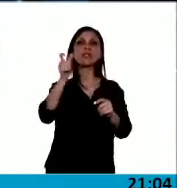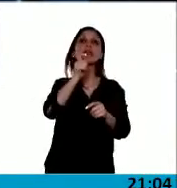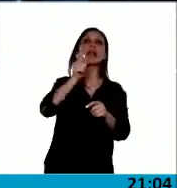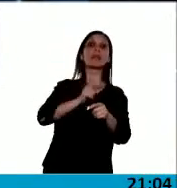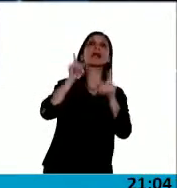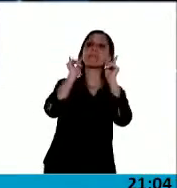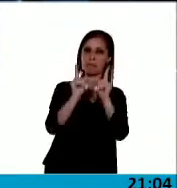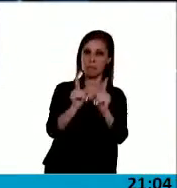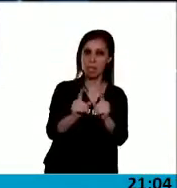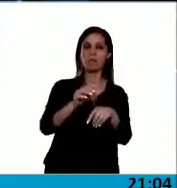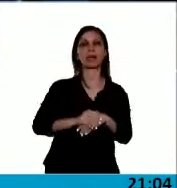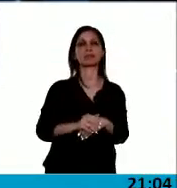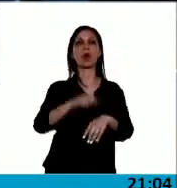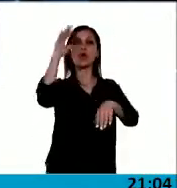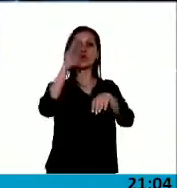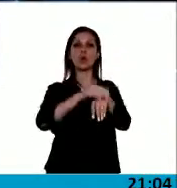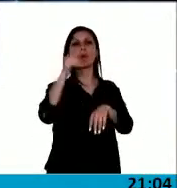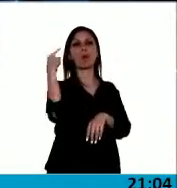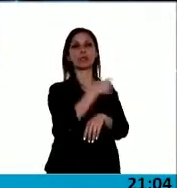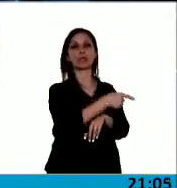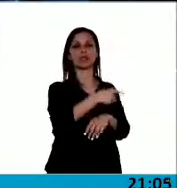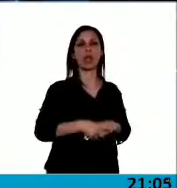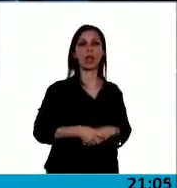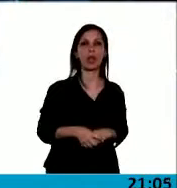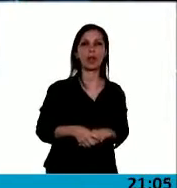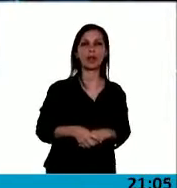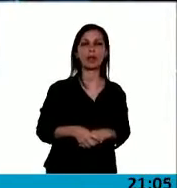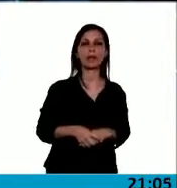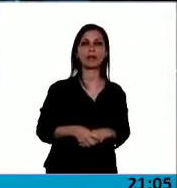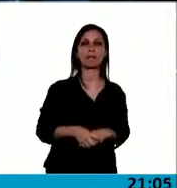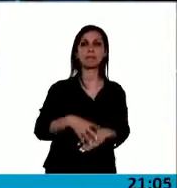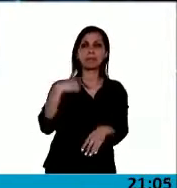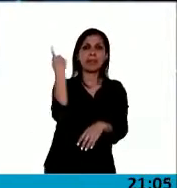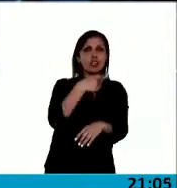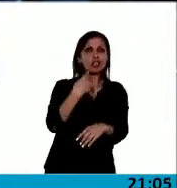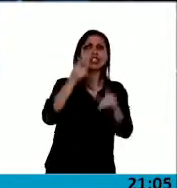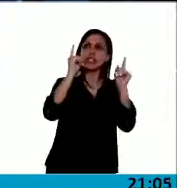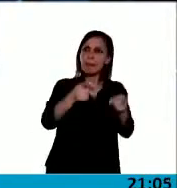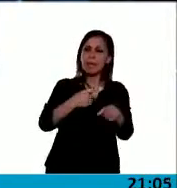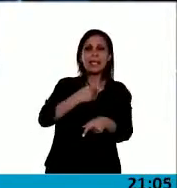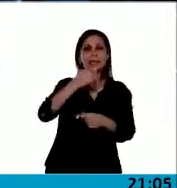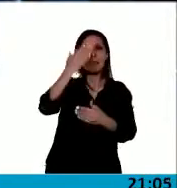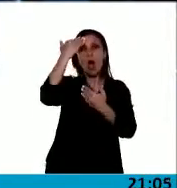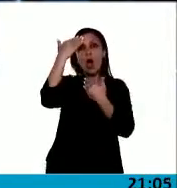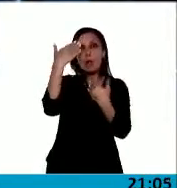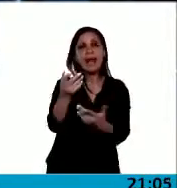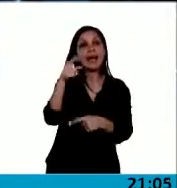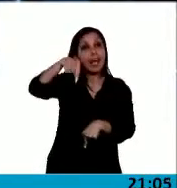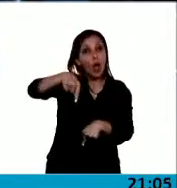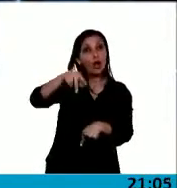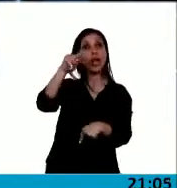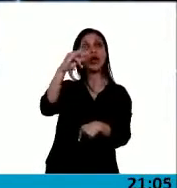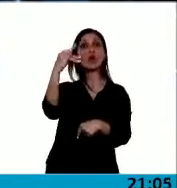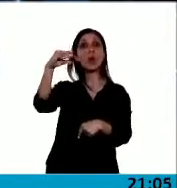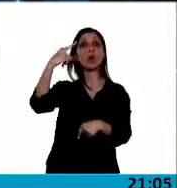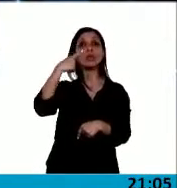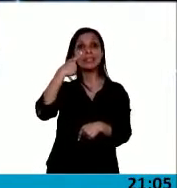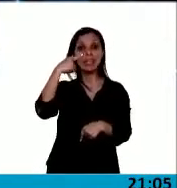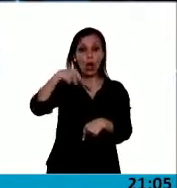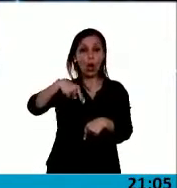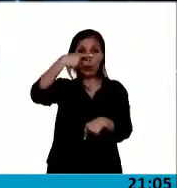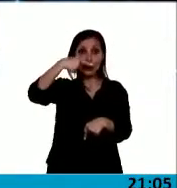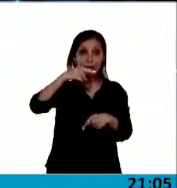misma: es la culpa de la oposición. Y nosotros quisimos hacer un homenaje a Rucci en la última